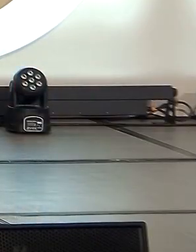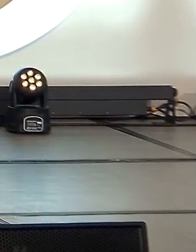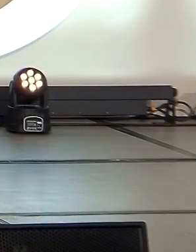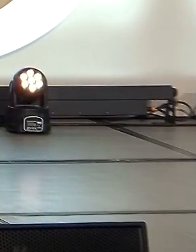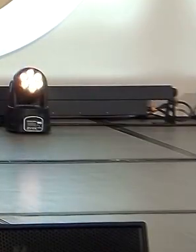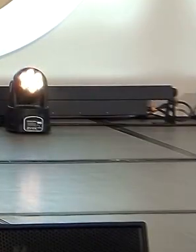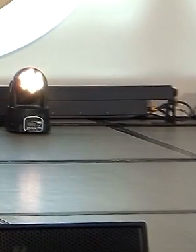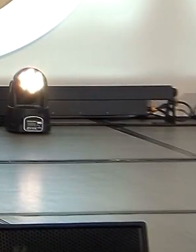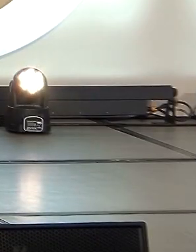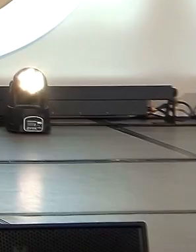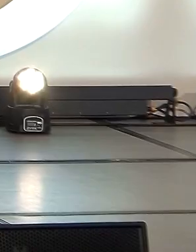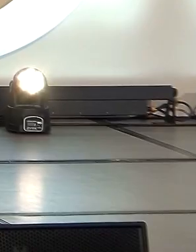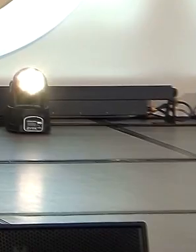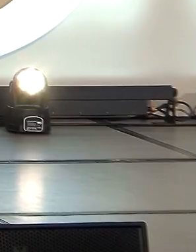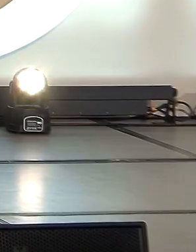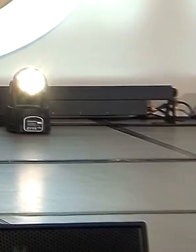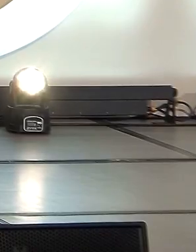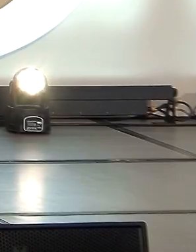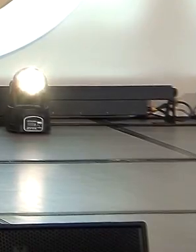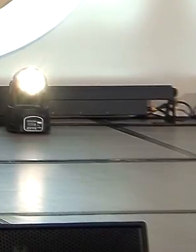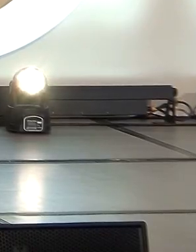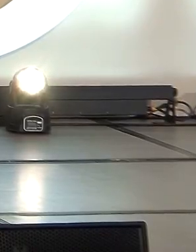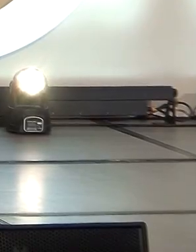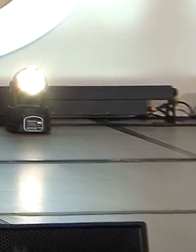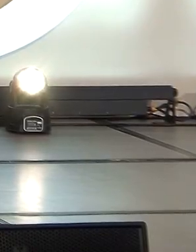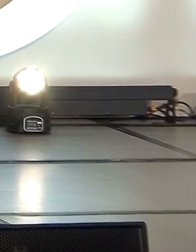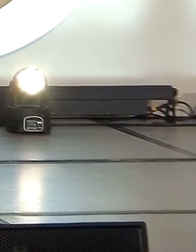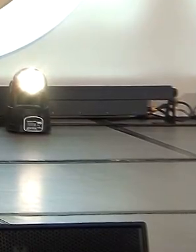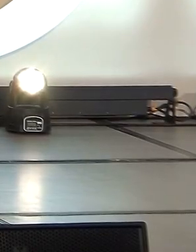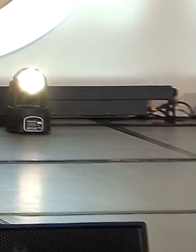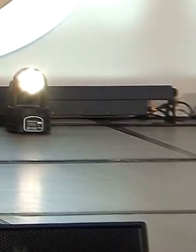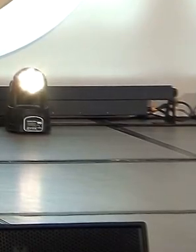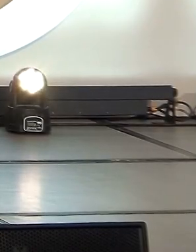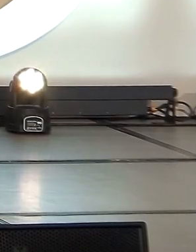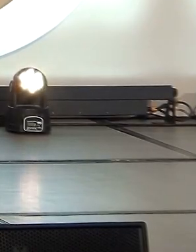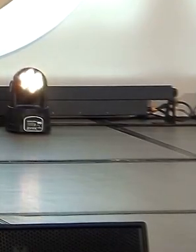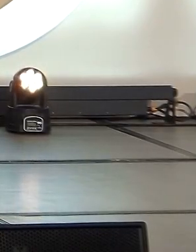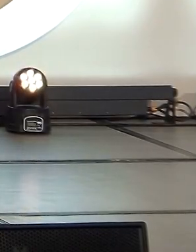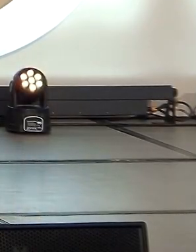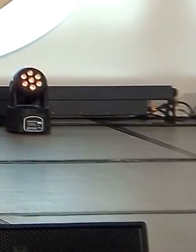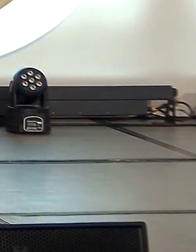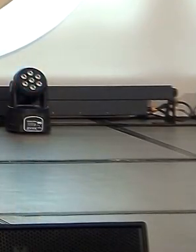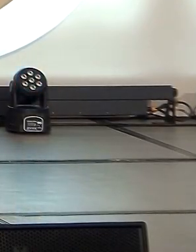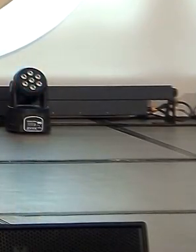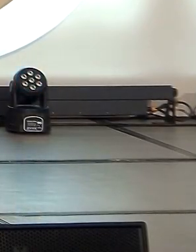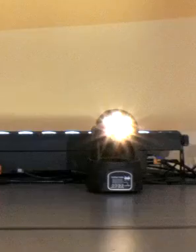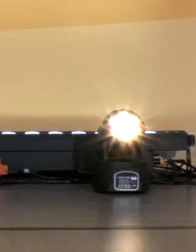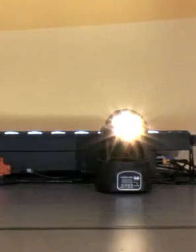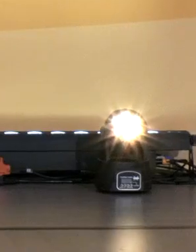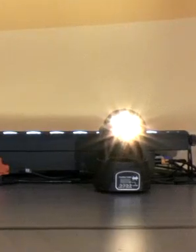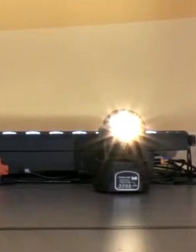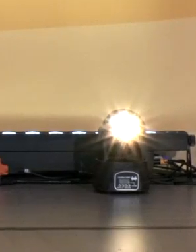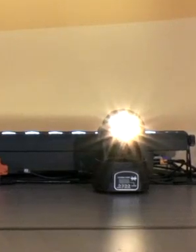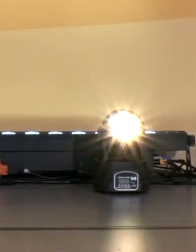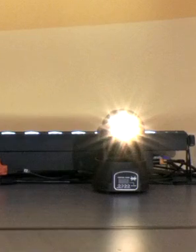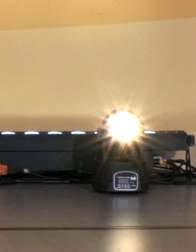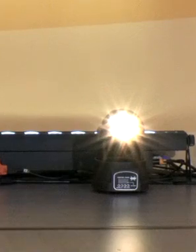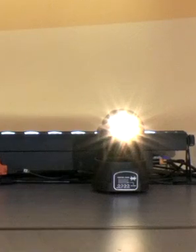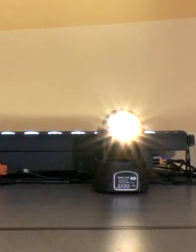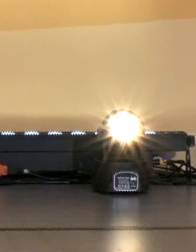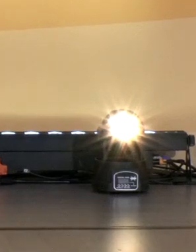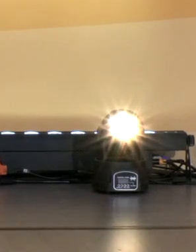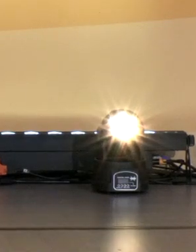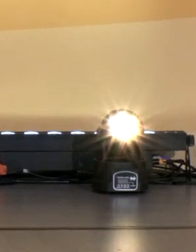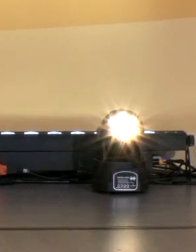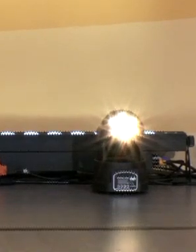trabajo manual en la agroindustria. Me pareció súper interesante el punto de cómo mapeamos los roles que van a ser reemplazados por la IA y